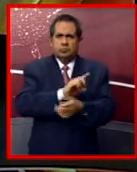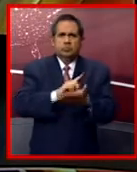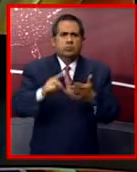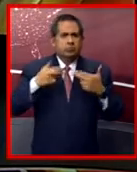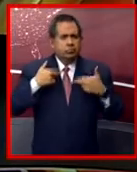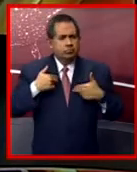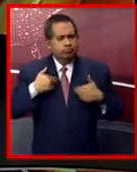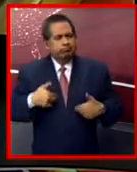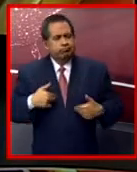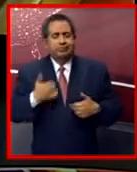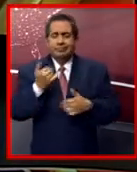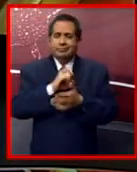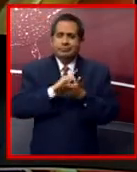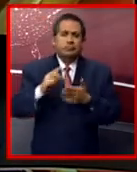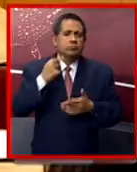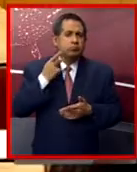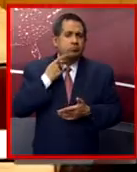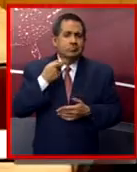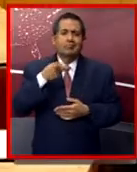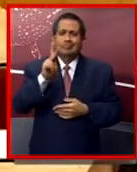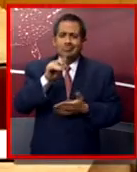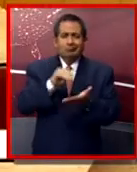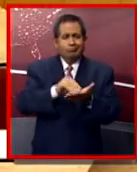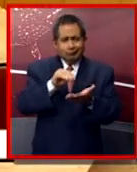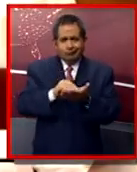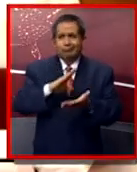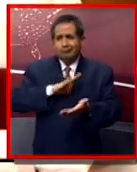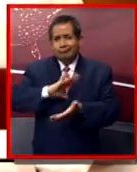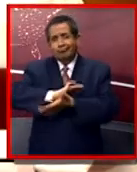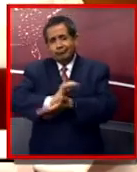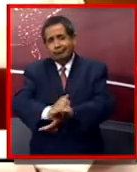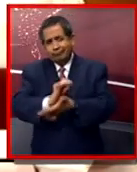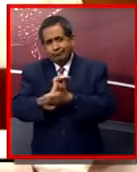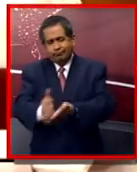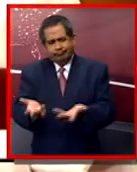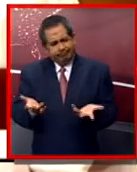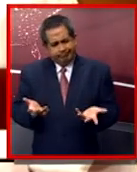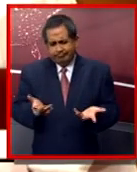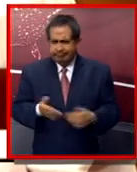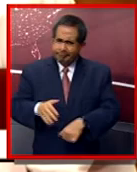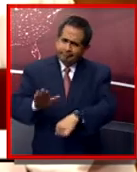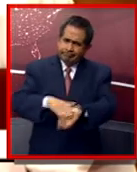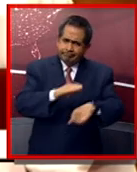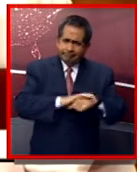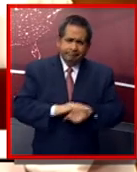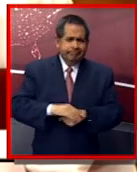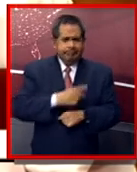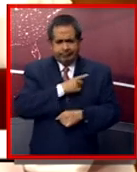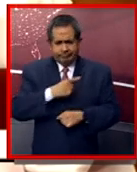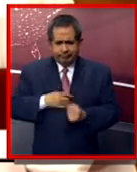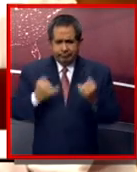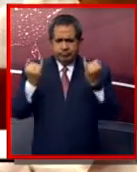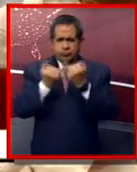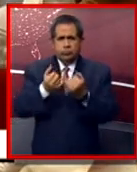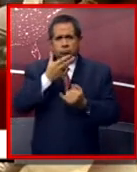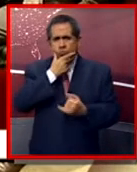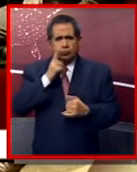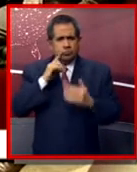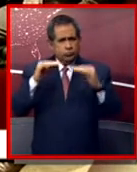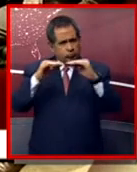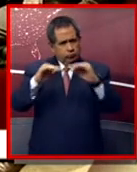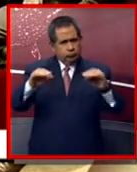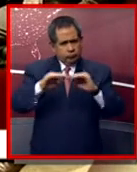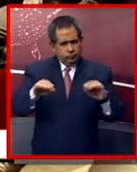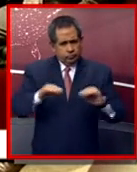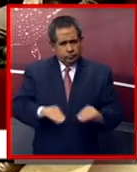Sin embargo, el problema de la discriminación aún persiste e hizo un llamado para alcanzar la paridad y alcanzar también una nación igualitaria.